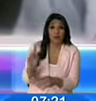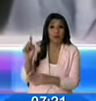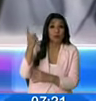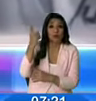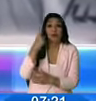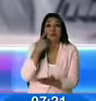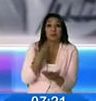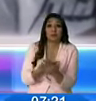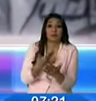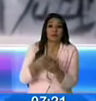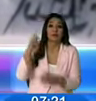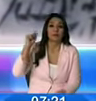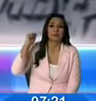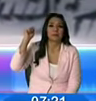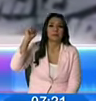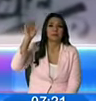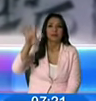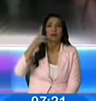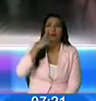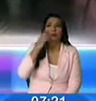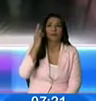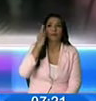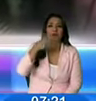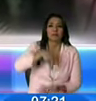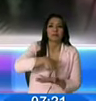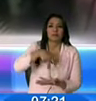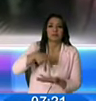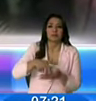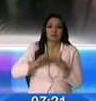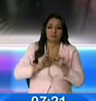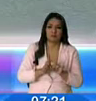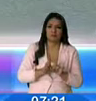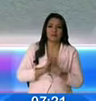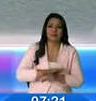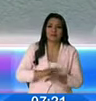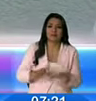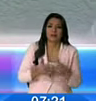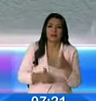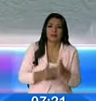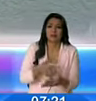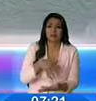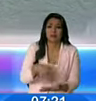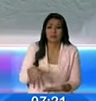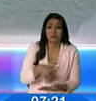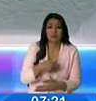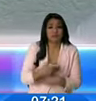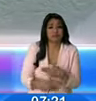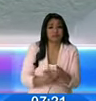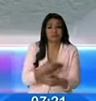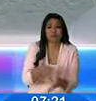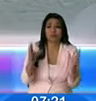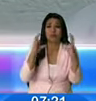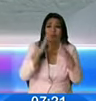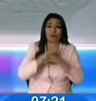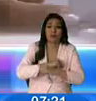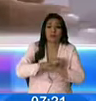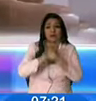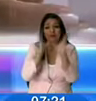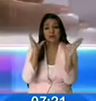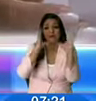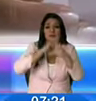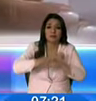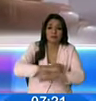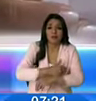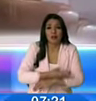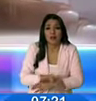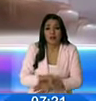fue un video donde aparece la pareja. Desde ese momento todo fue incertidumbre, los días eran cortos, las noches largas, no llegaba